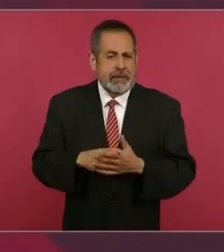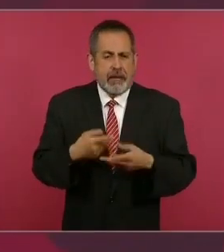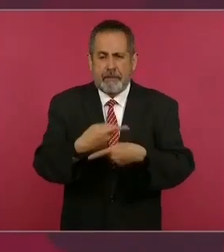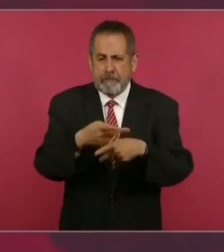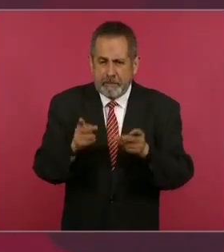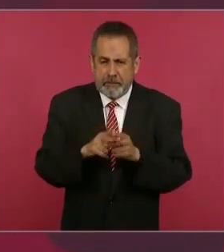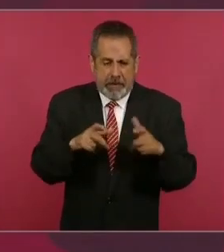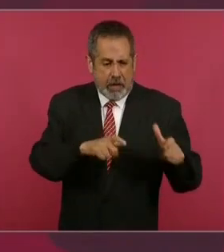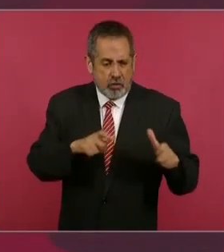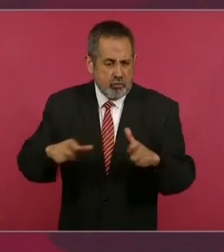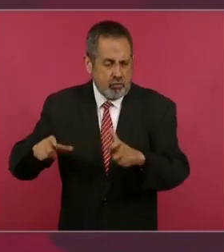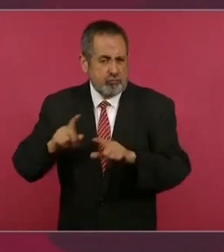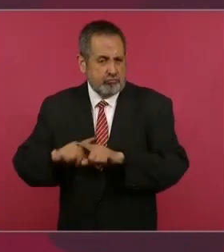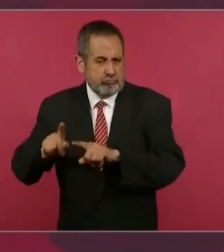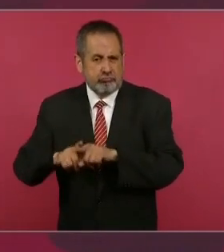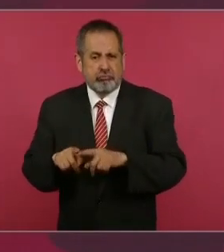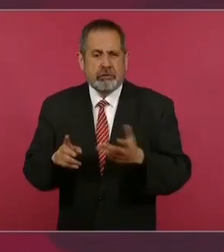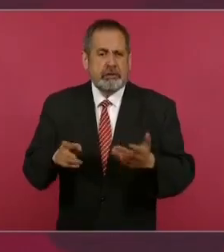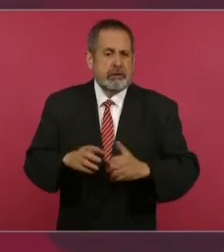vajillas,